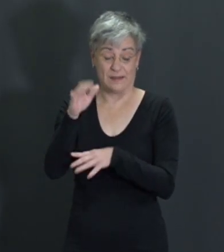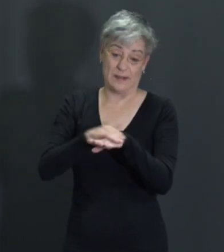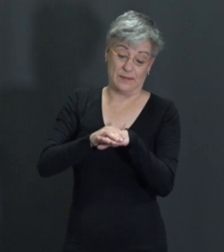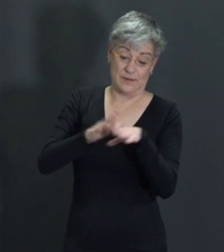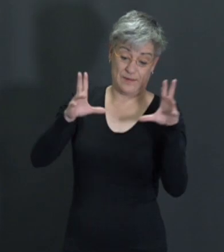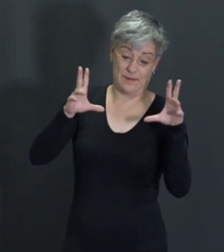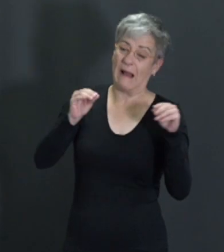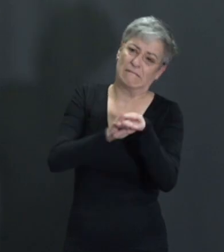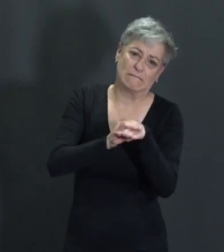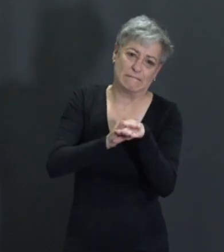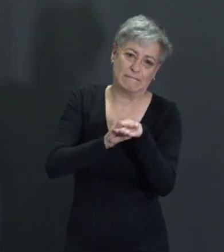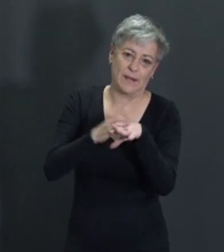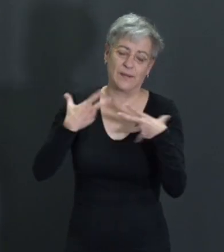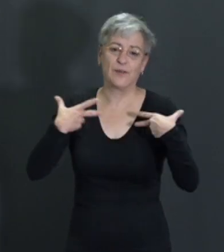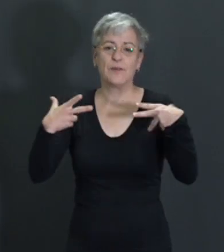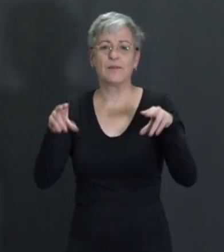finalizaremos con